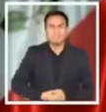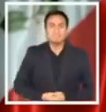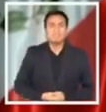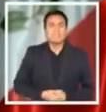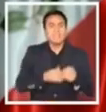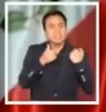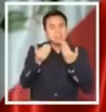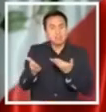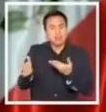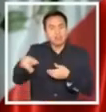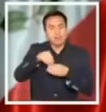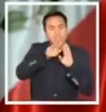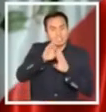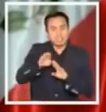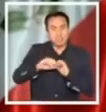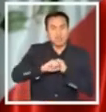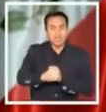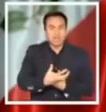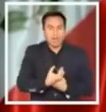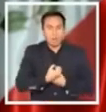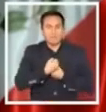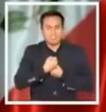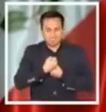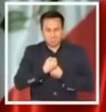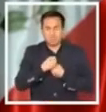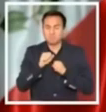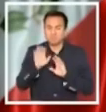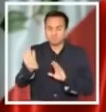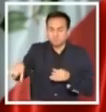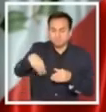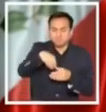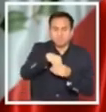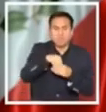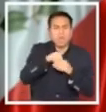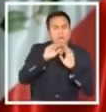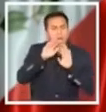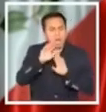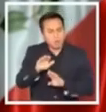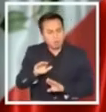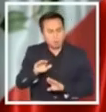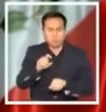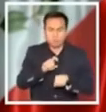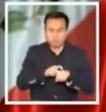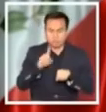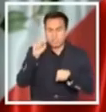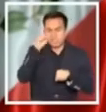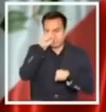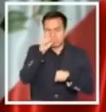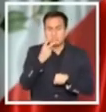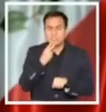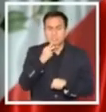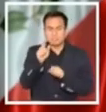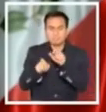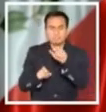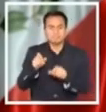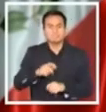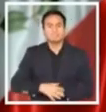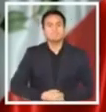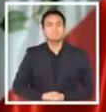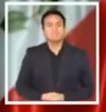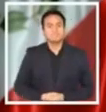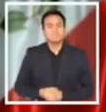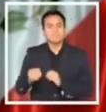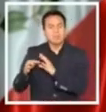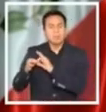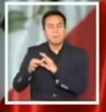Les dio asilo contra la opresión, los cobijó y les brindó apoyo en un momento que era muy difícil para sus vidas. Y